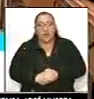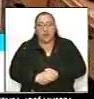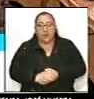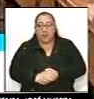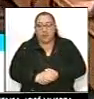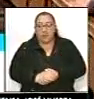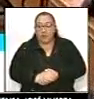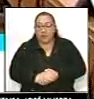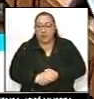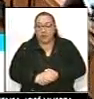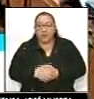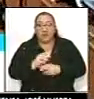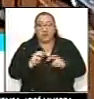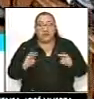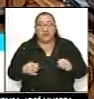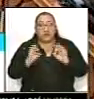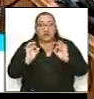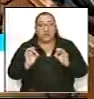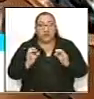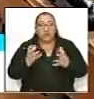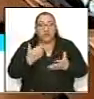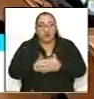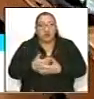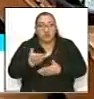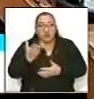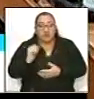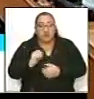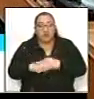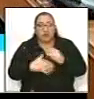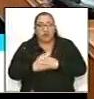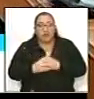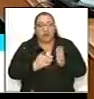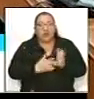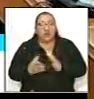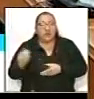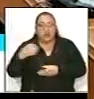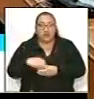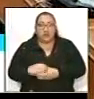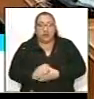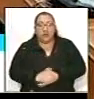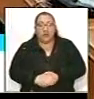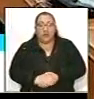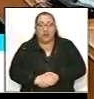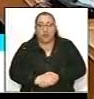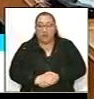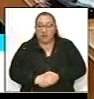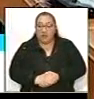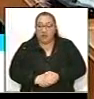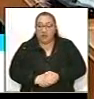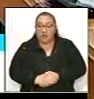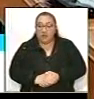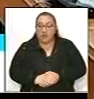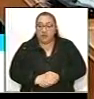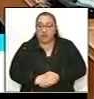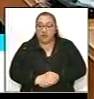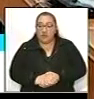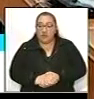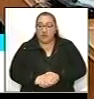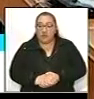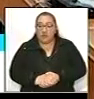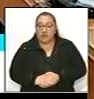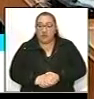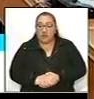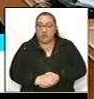esta mesa se plantea justamente ese propósito, con todas las partes involucradas, en este caso también de parte del